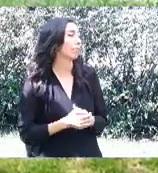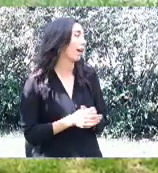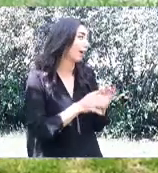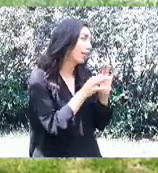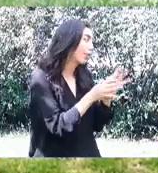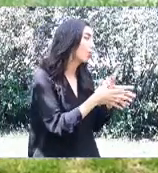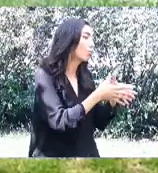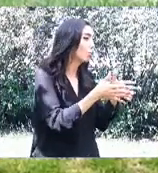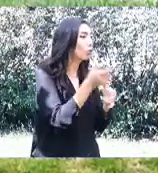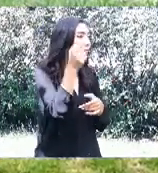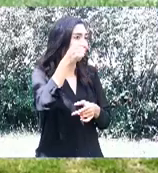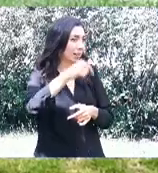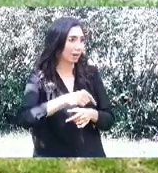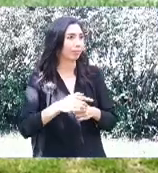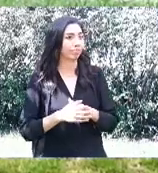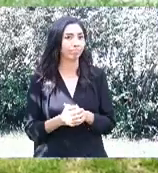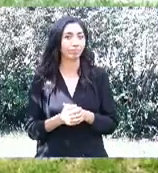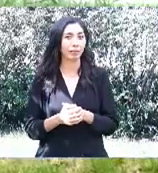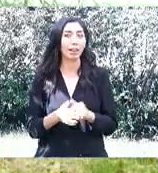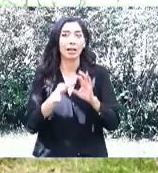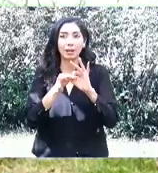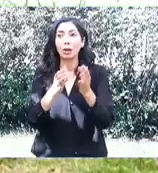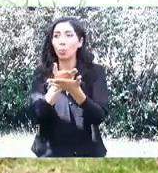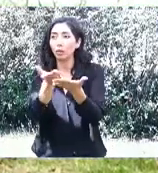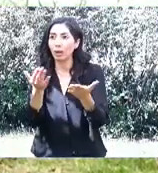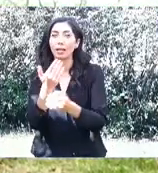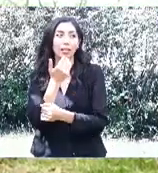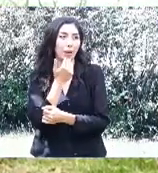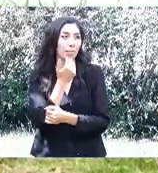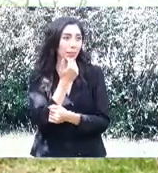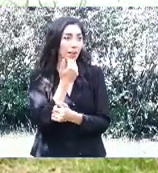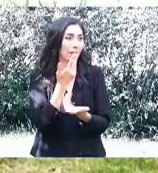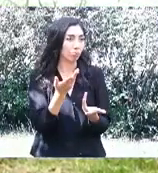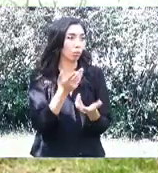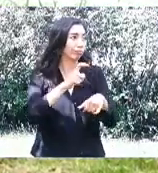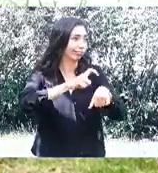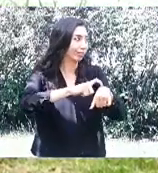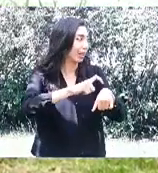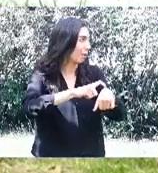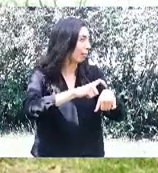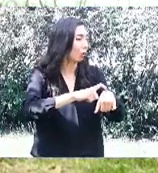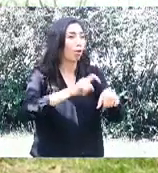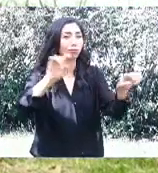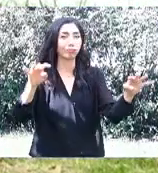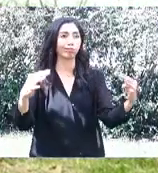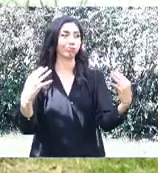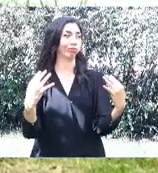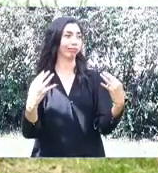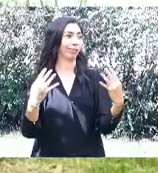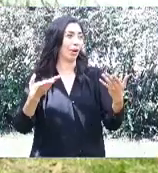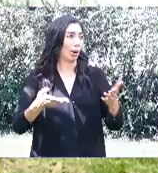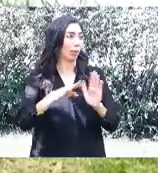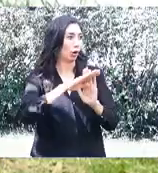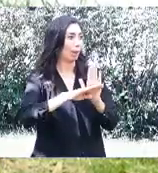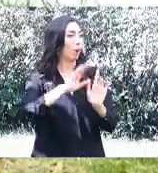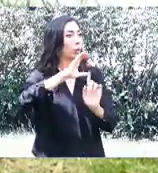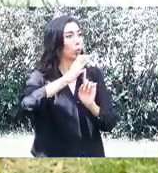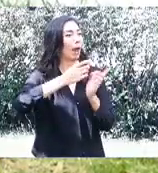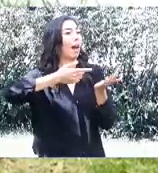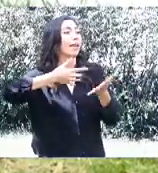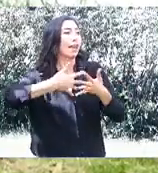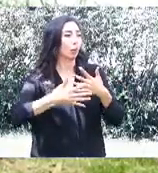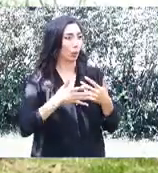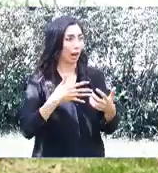agradezco mucho el haber venido y gracias a ustedes también por este por este tiempo y por haber nos escuchado en el programa cultura